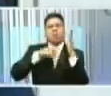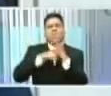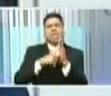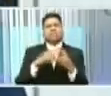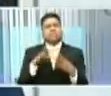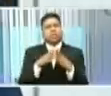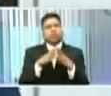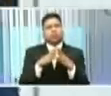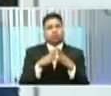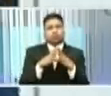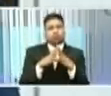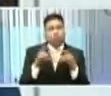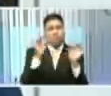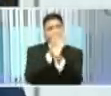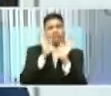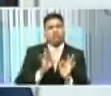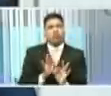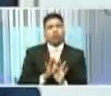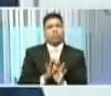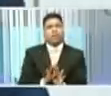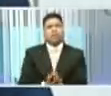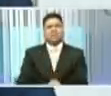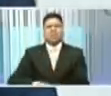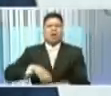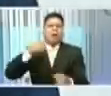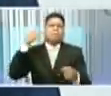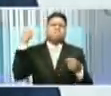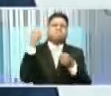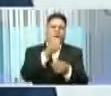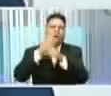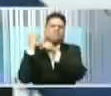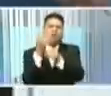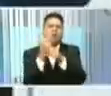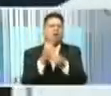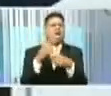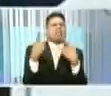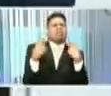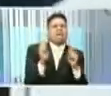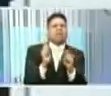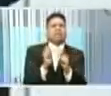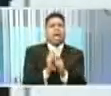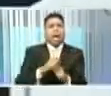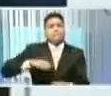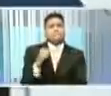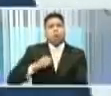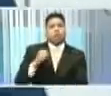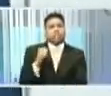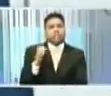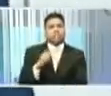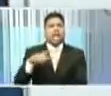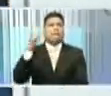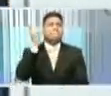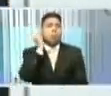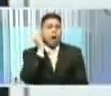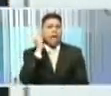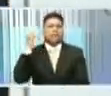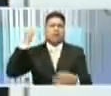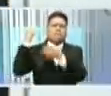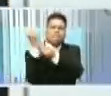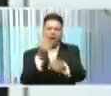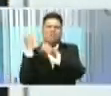Condenó la violencia cuando le cayeron a palo y casi matan a las muchachas de la Policía Nacional, profesionales de la